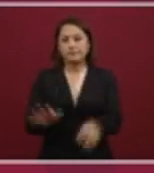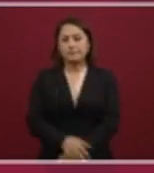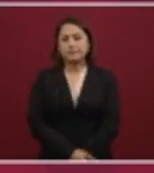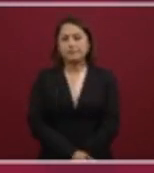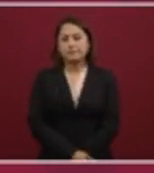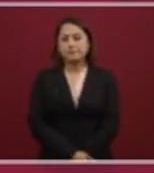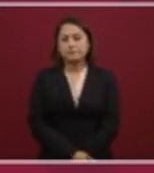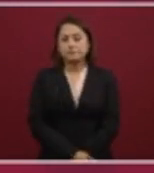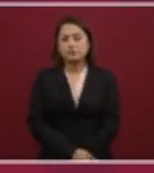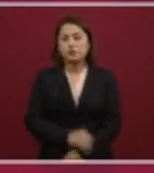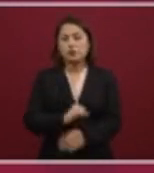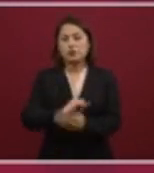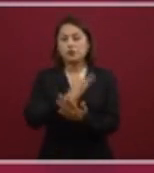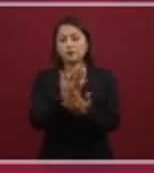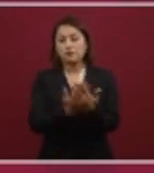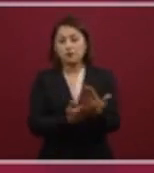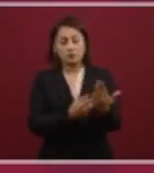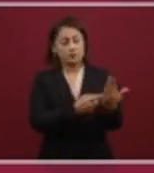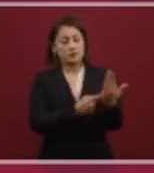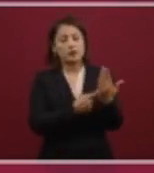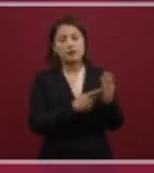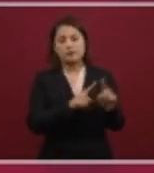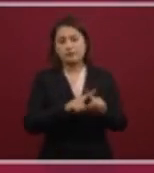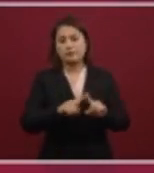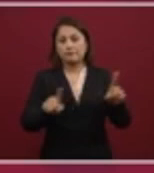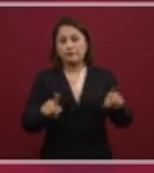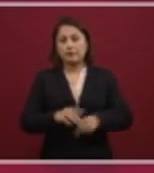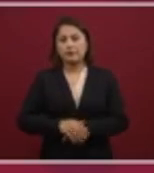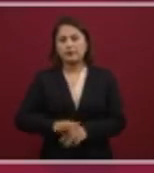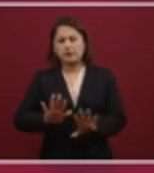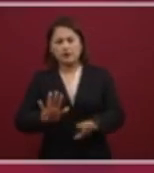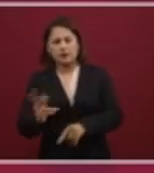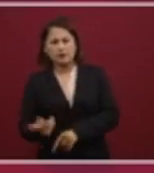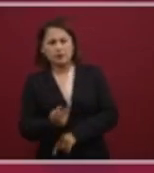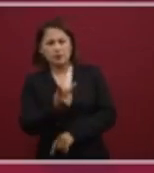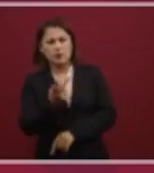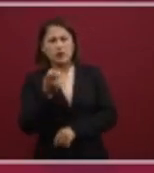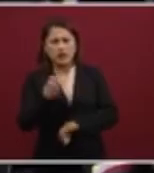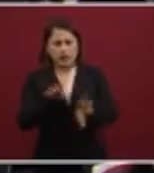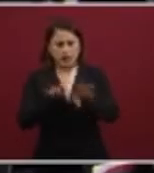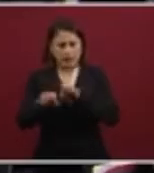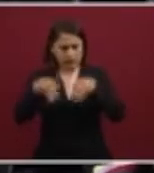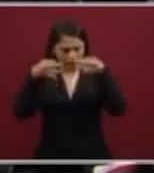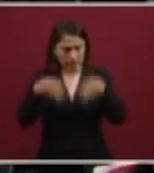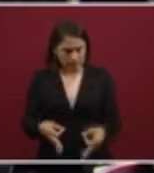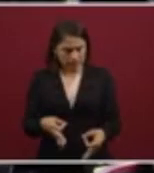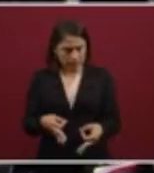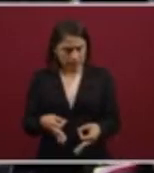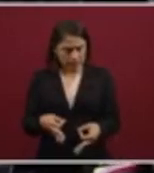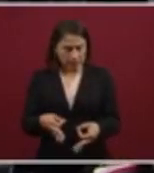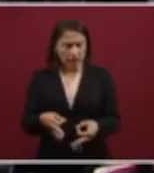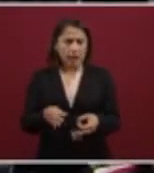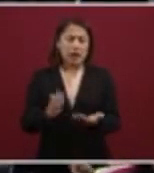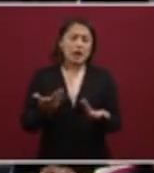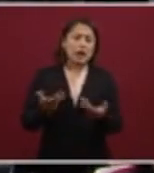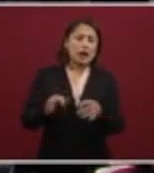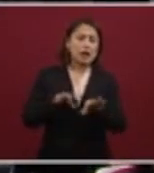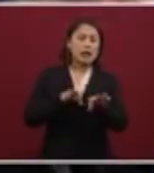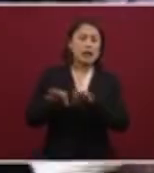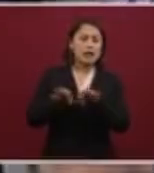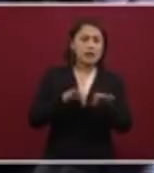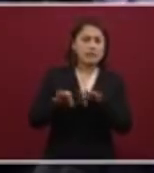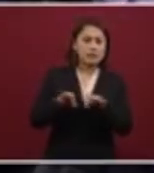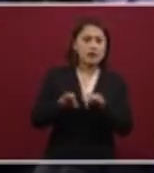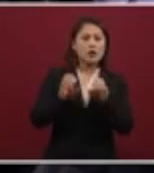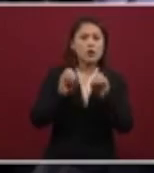el informe o el resultado. ¿Pero esos son empleos formales considerados? Sí. ¿Empleos estándares? Sí, parte de los